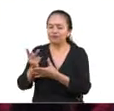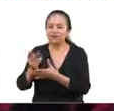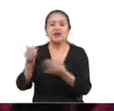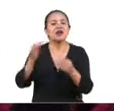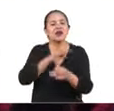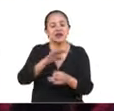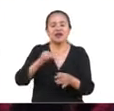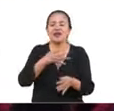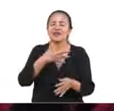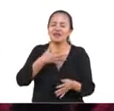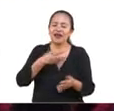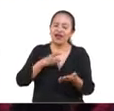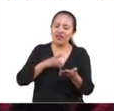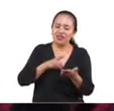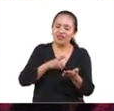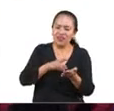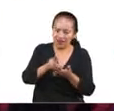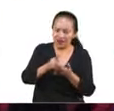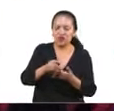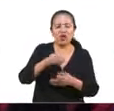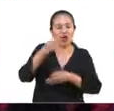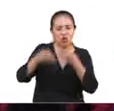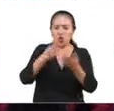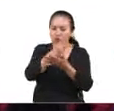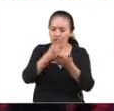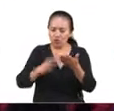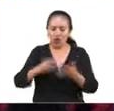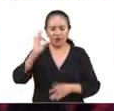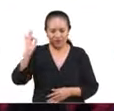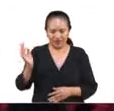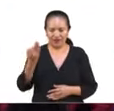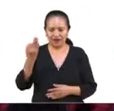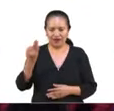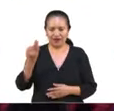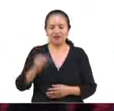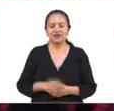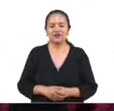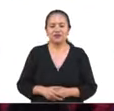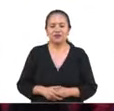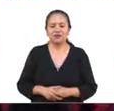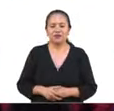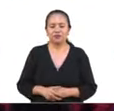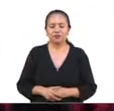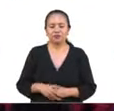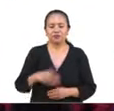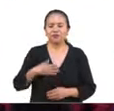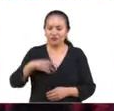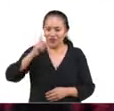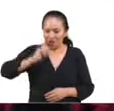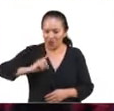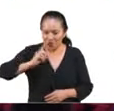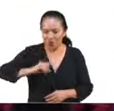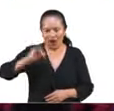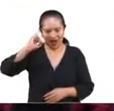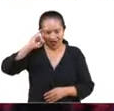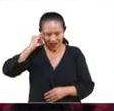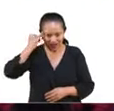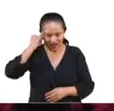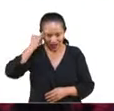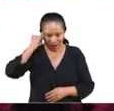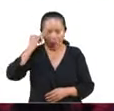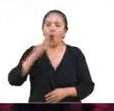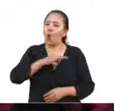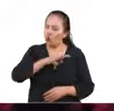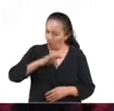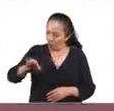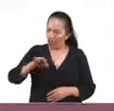el acceso a los programas federales. No está de más mencionar que las mujeres indígenas ocupen